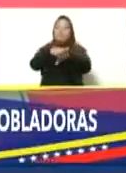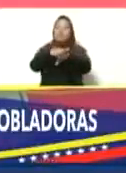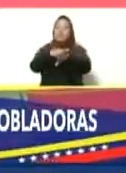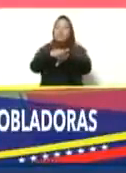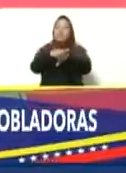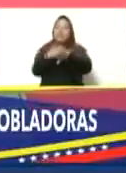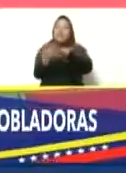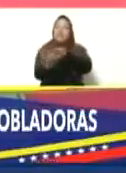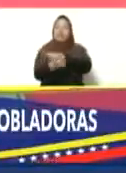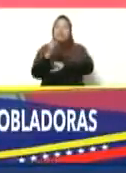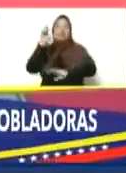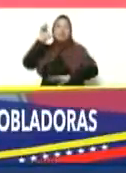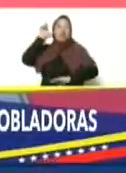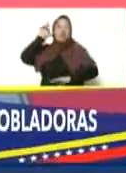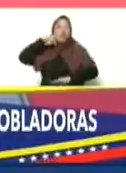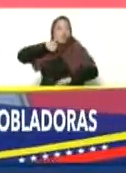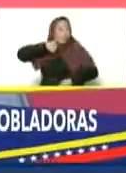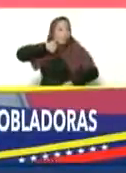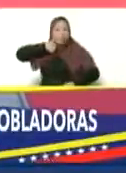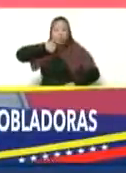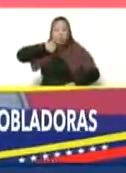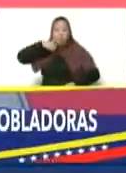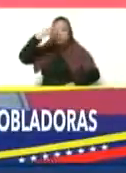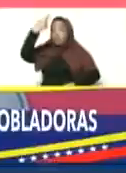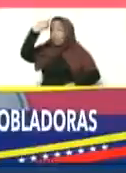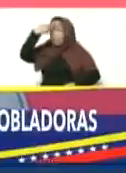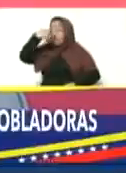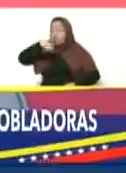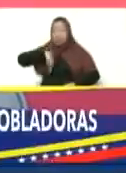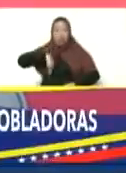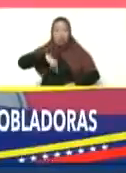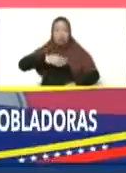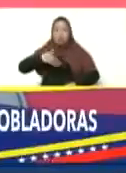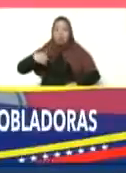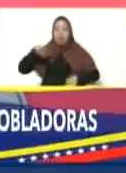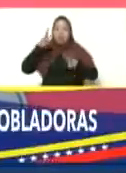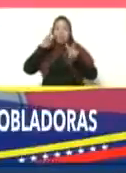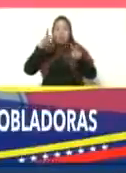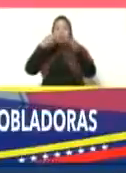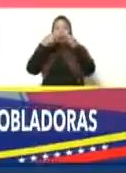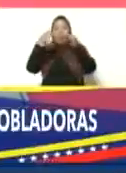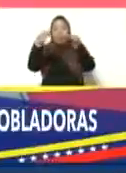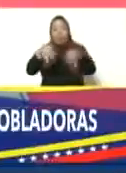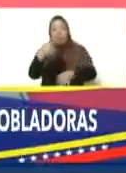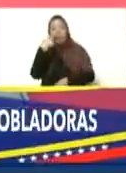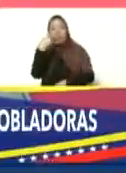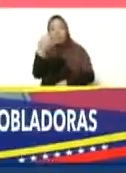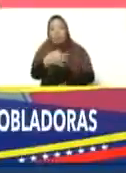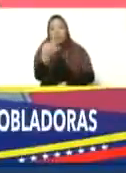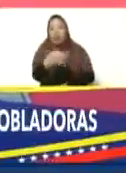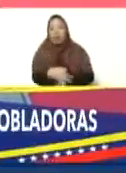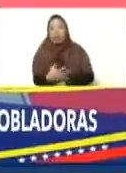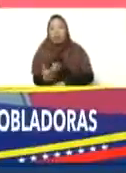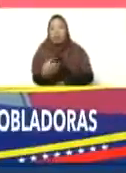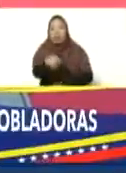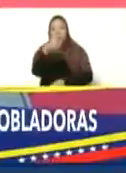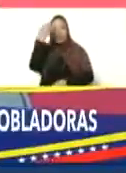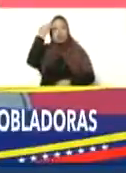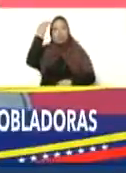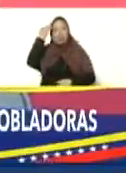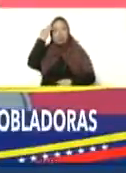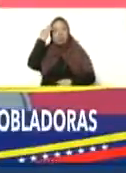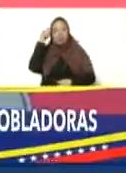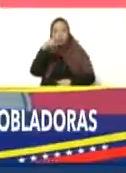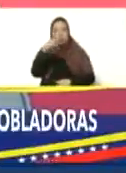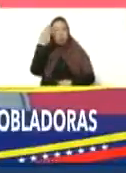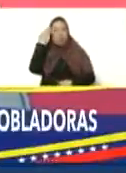sordas a ciegas no quieren ver la realidad y ustedes saben por qué están ciegas